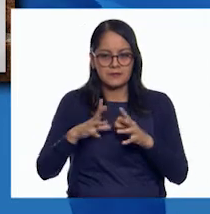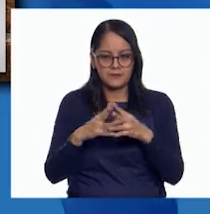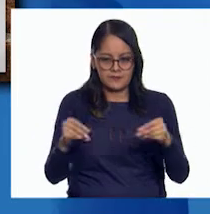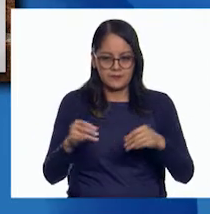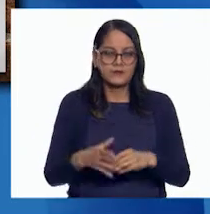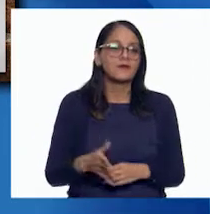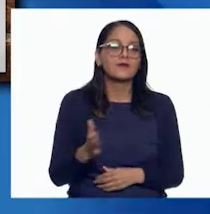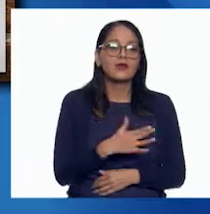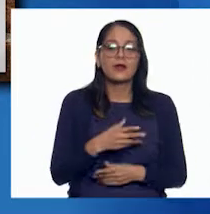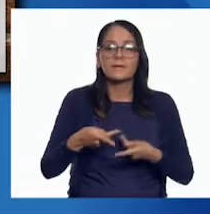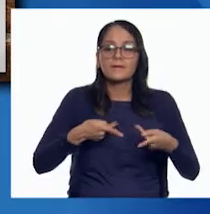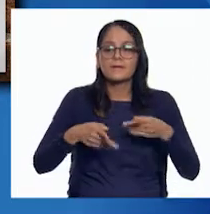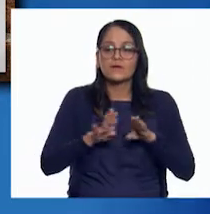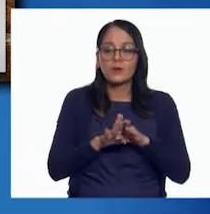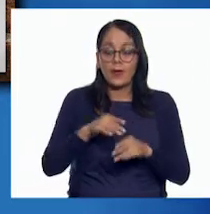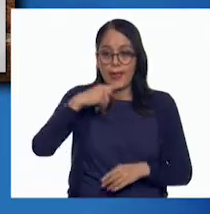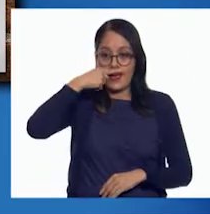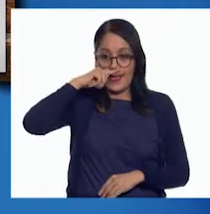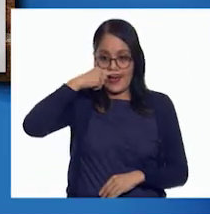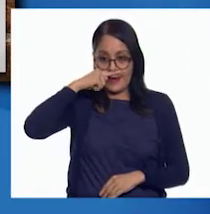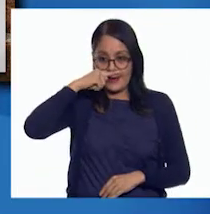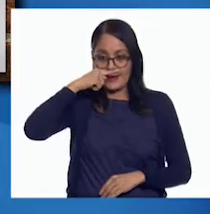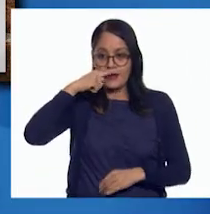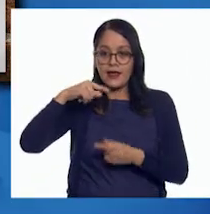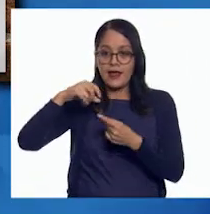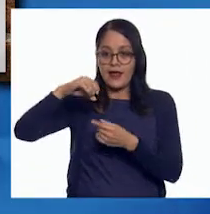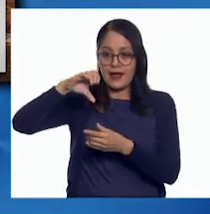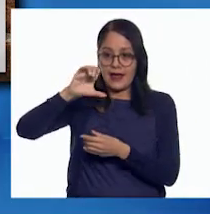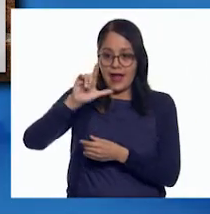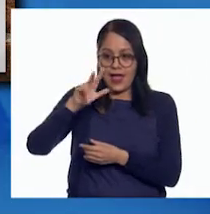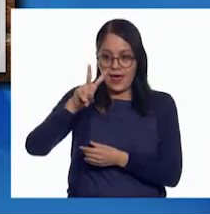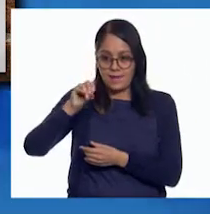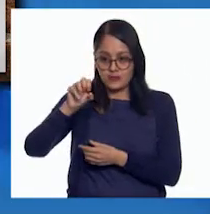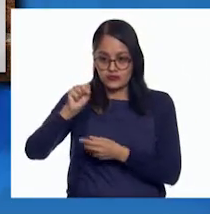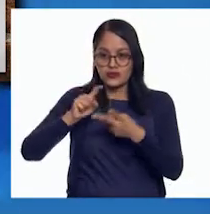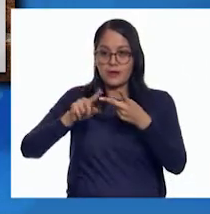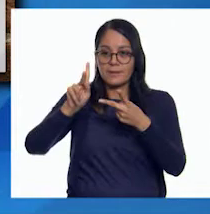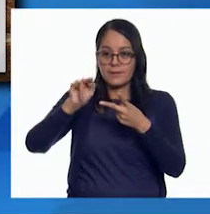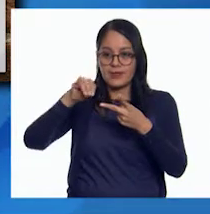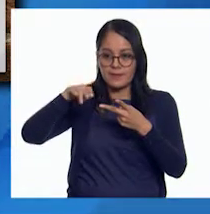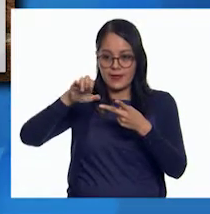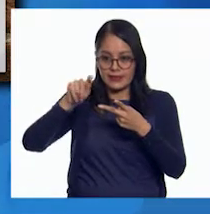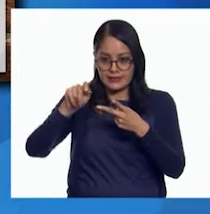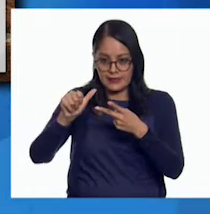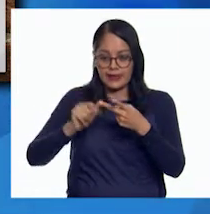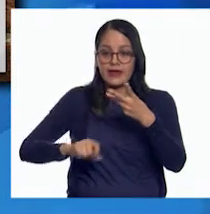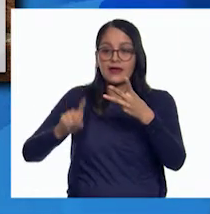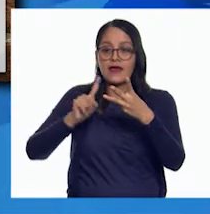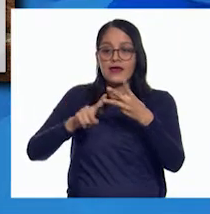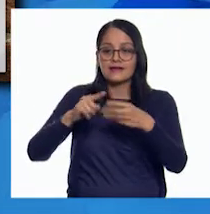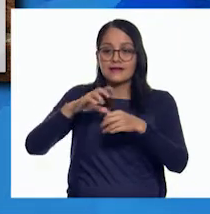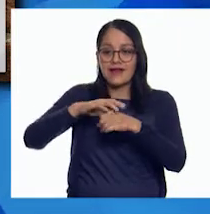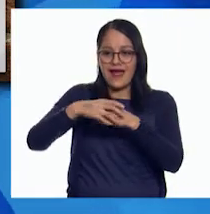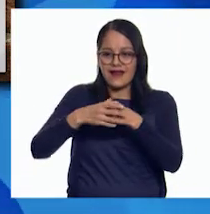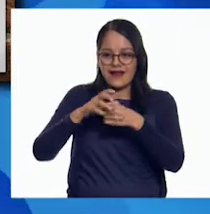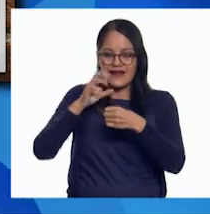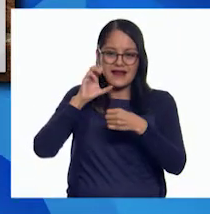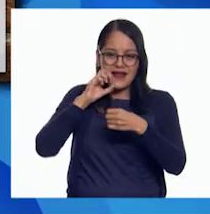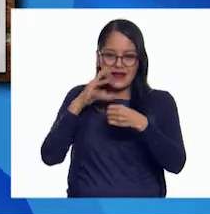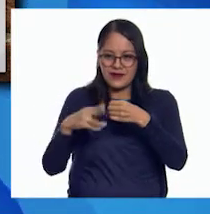1. Agrega la rajita de canela, los clavos de olor, la pimienta gorda y la ralladura de naranja en un